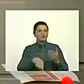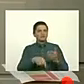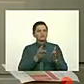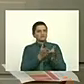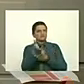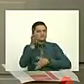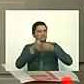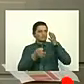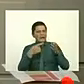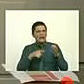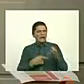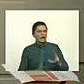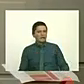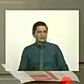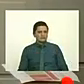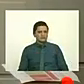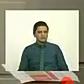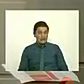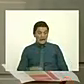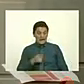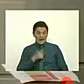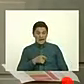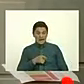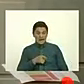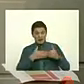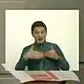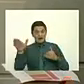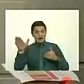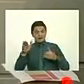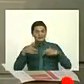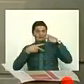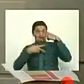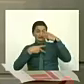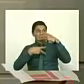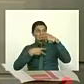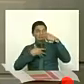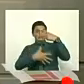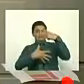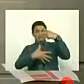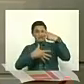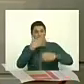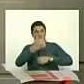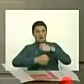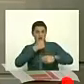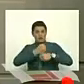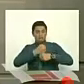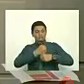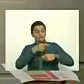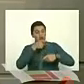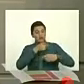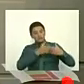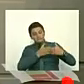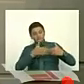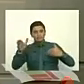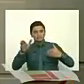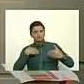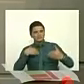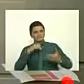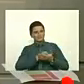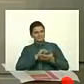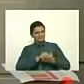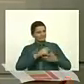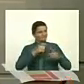de estabilidad jurídica? Que a partir de ahí, en 7 años, de las utilidades